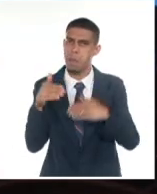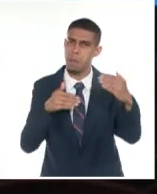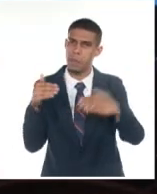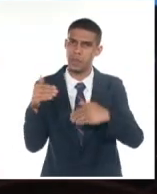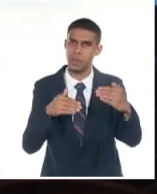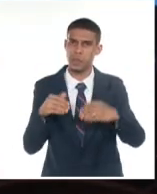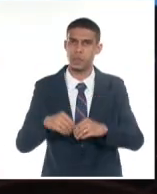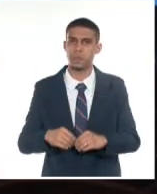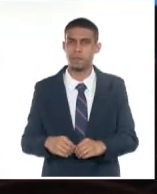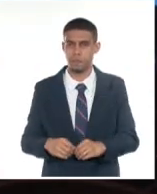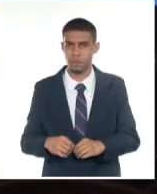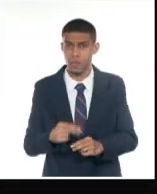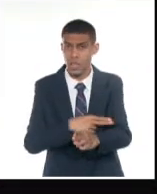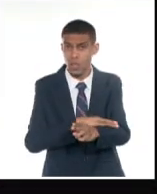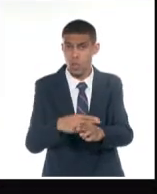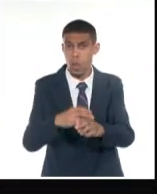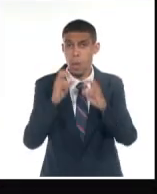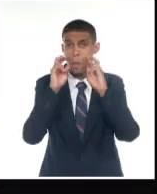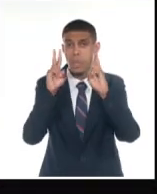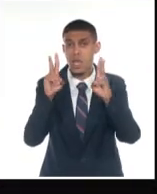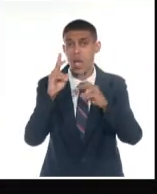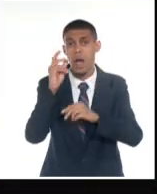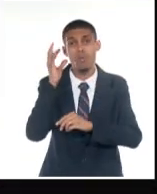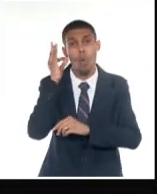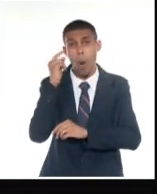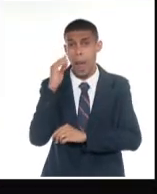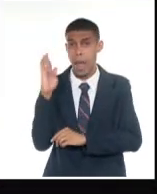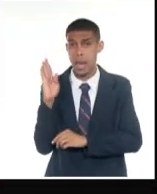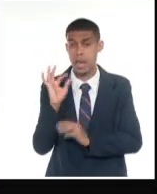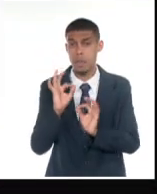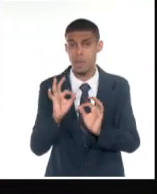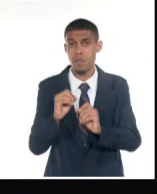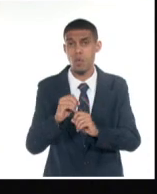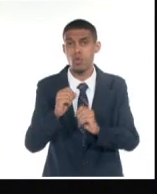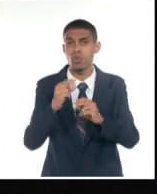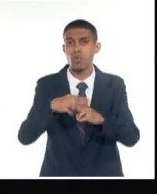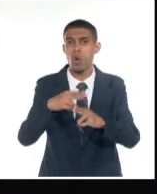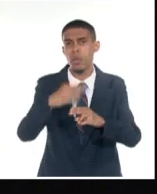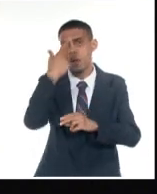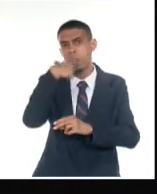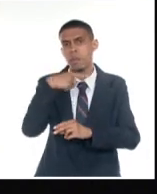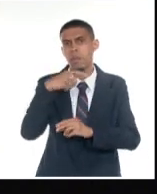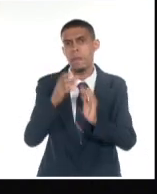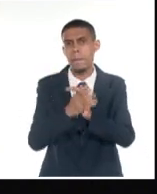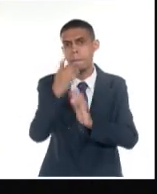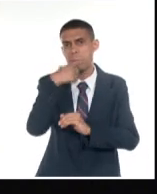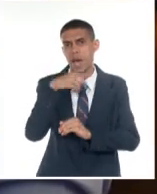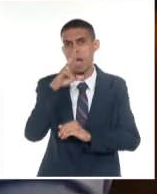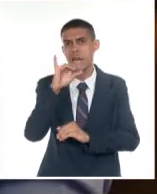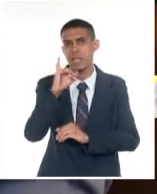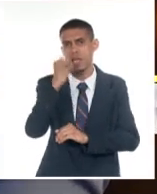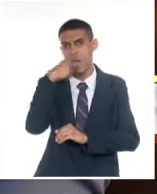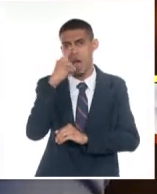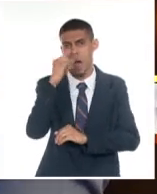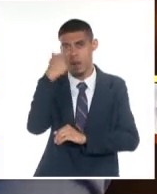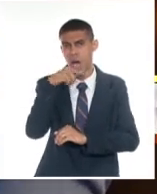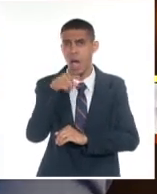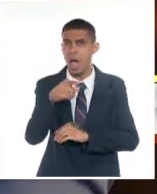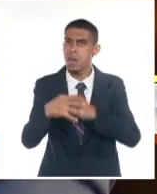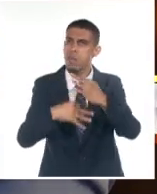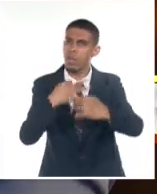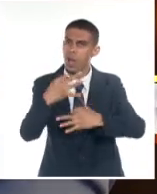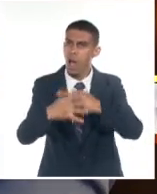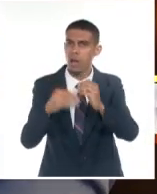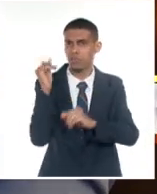La historia de vida de Mariana de Gonish, a través de quienes la conocieron, es contada en el audiovisual. El realizador cubano